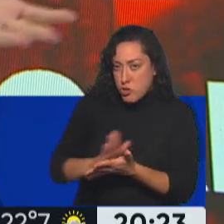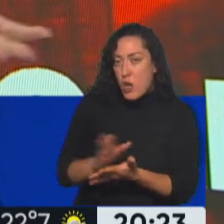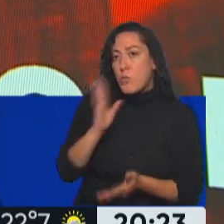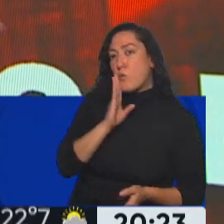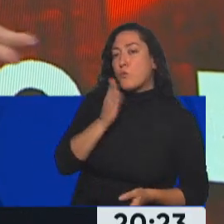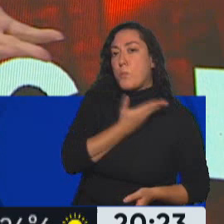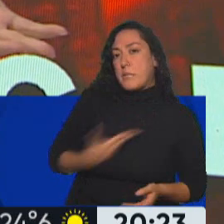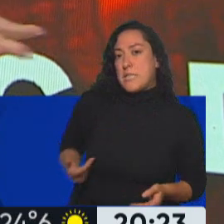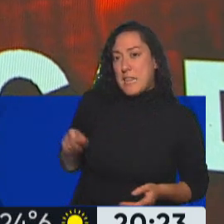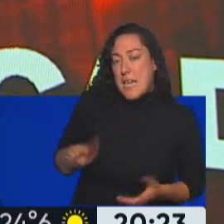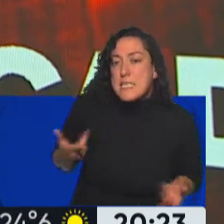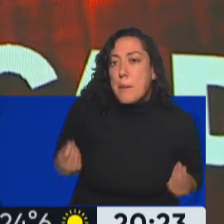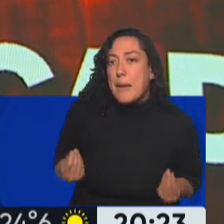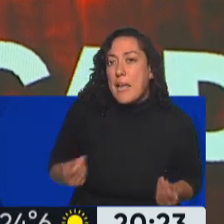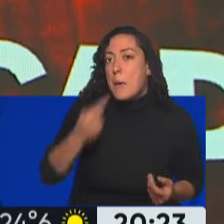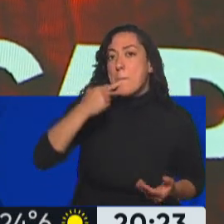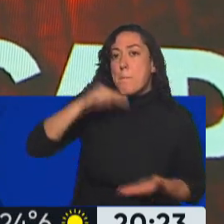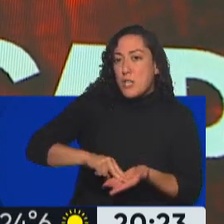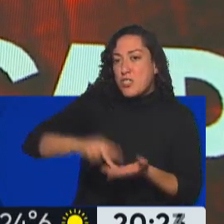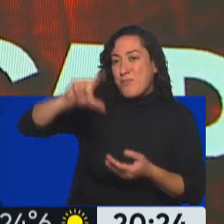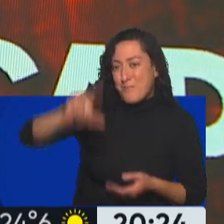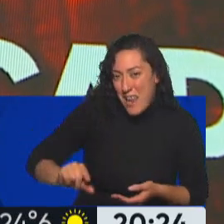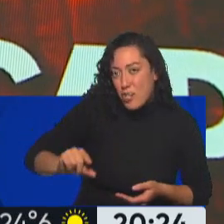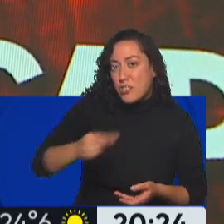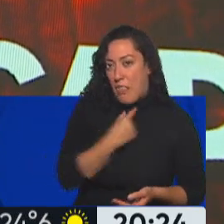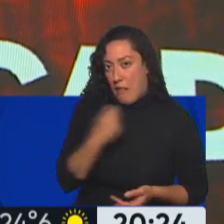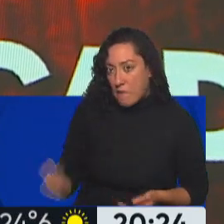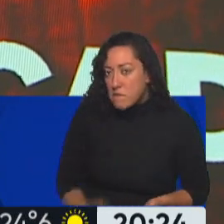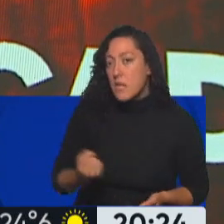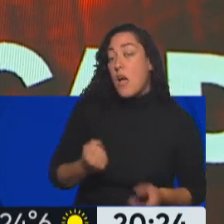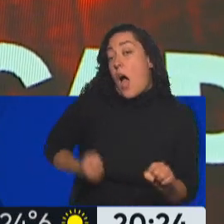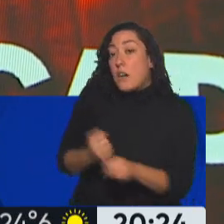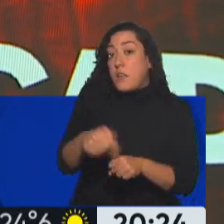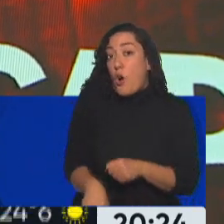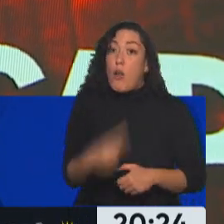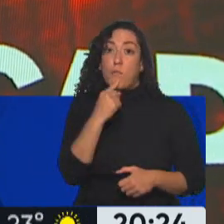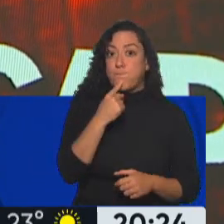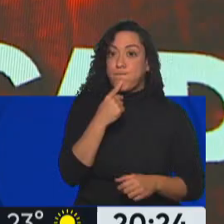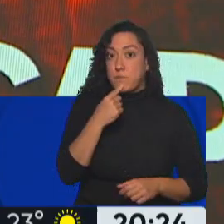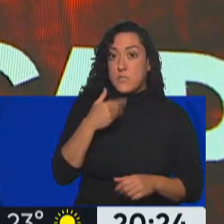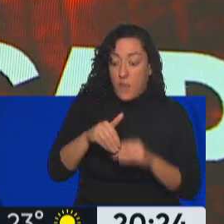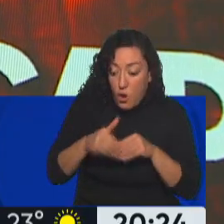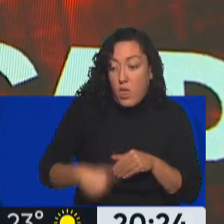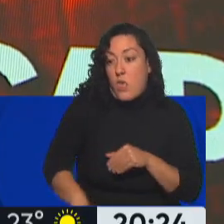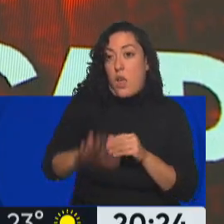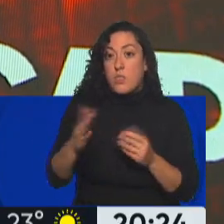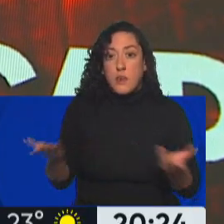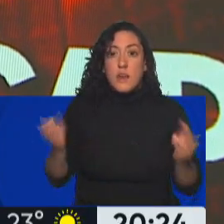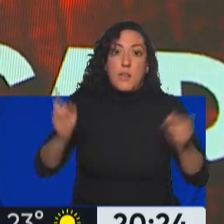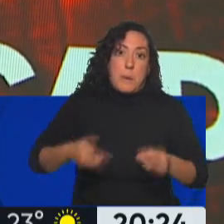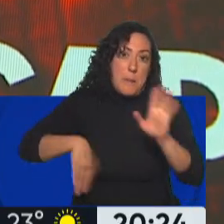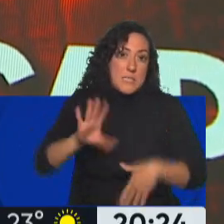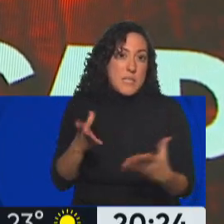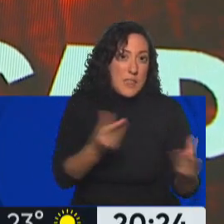para bajar los aranceles, pero lo que les decía, por el momento es incertidumbre lo que puede llegar a pasar y el gran temor que incluso